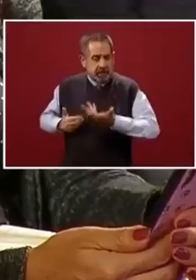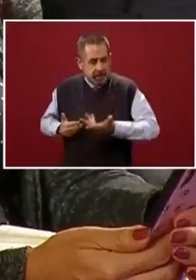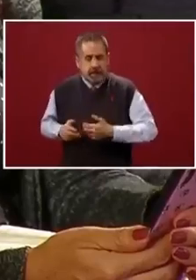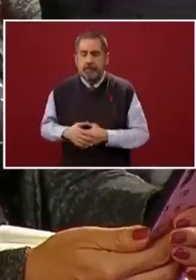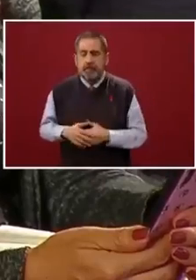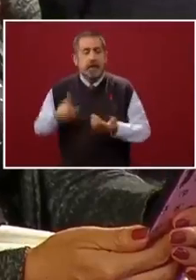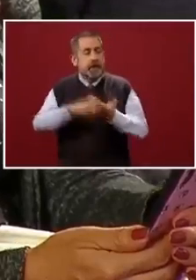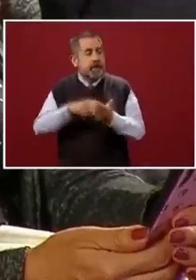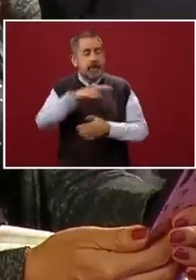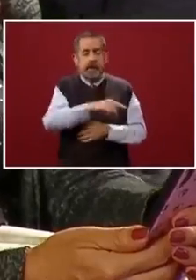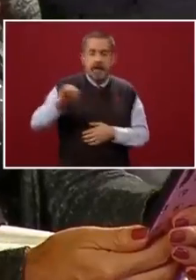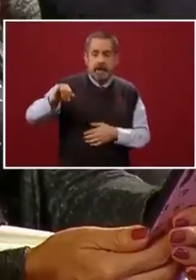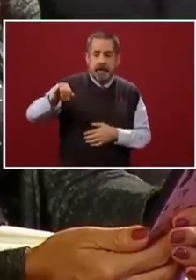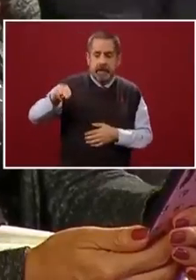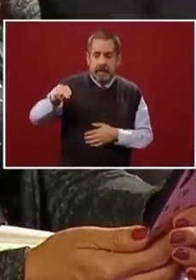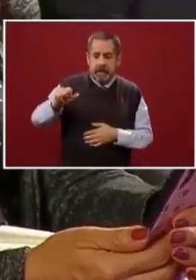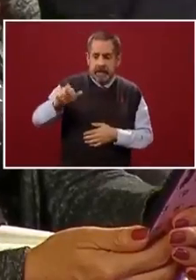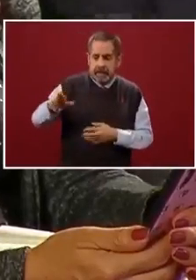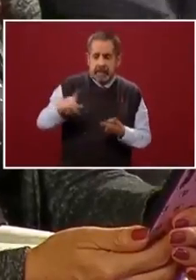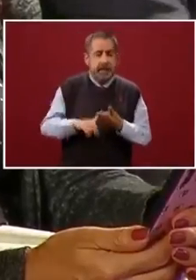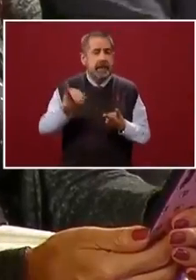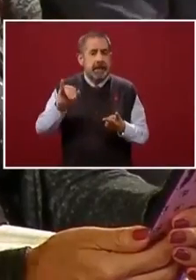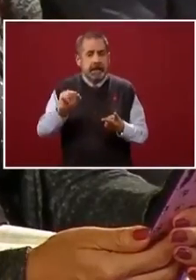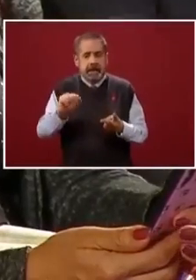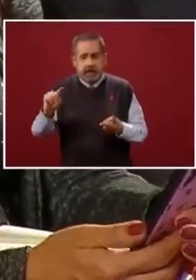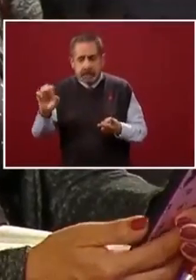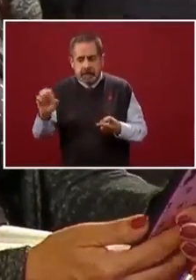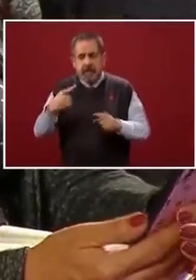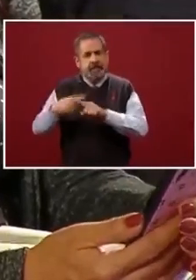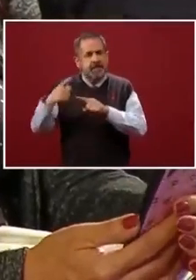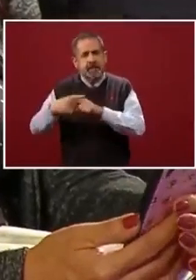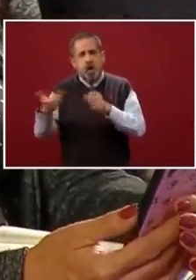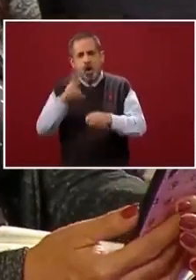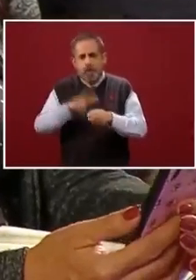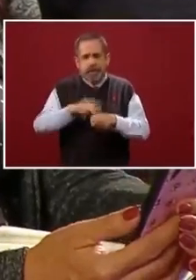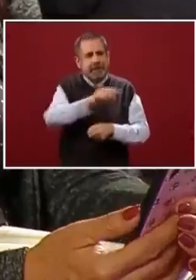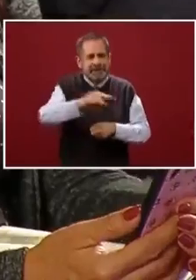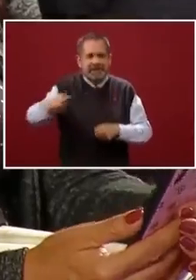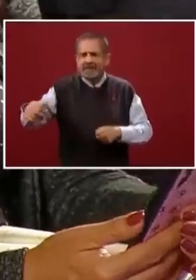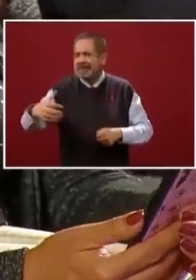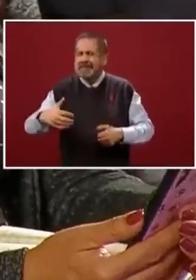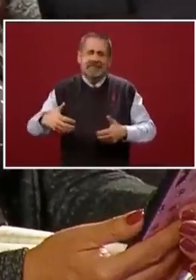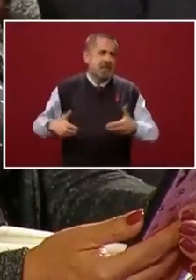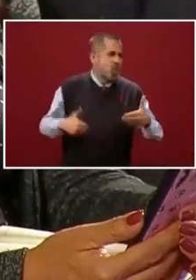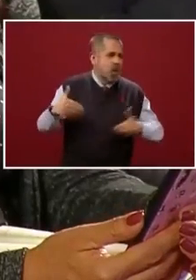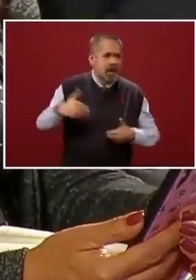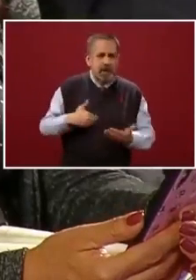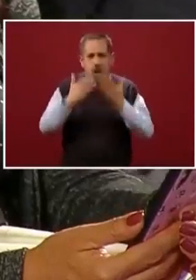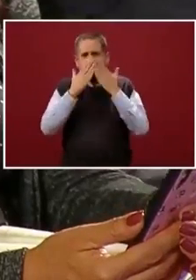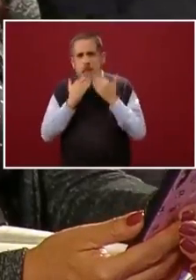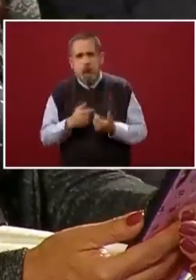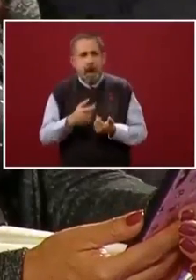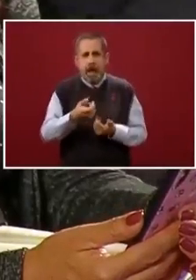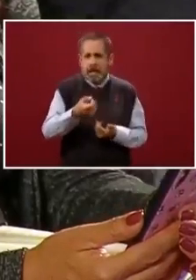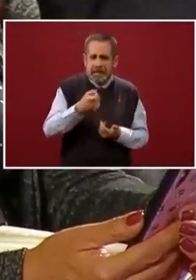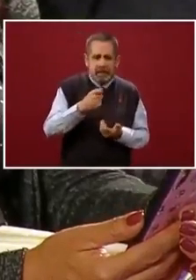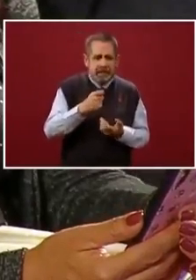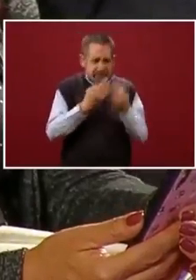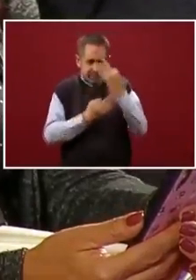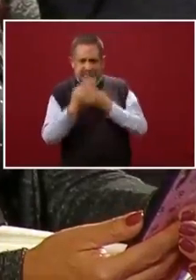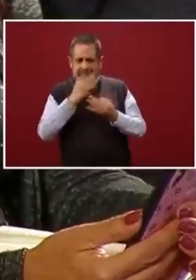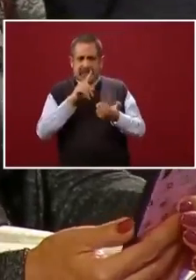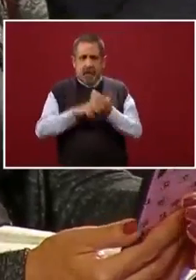solamente en el INER, sino también en el ISSSTE y en diferentes hospitales, que se quejan de que no hay insumos. La gente también se está quejando